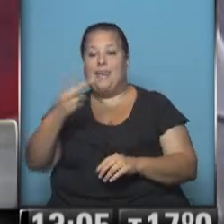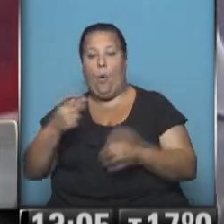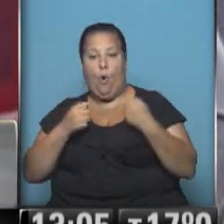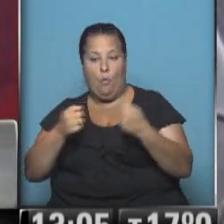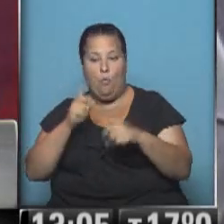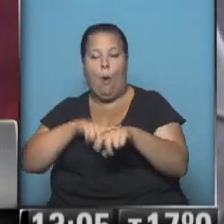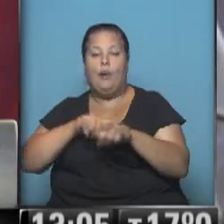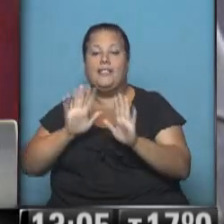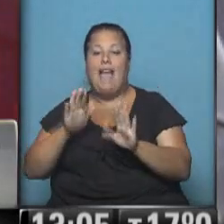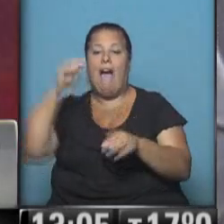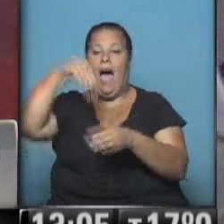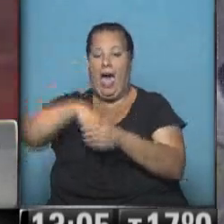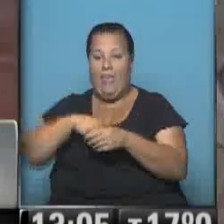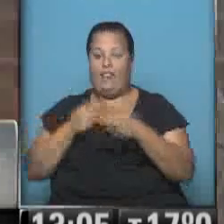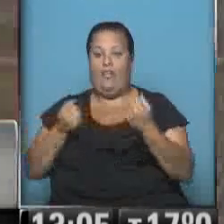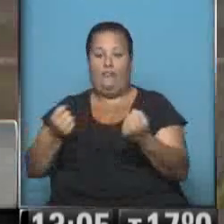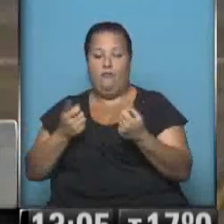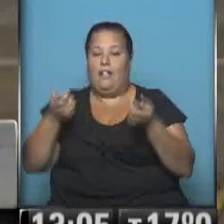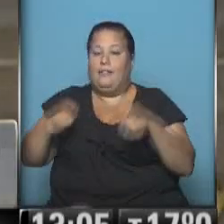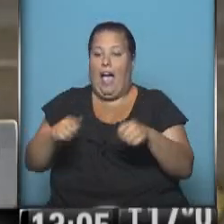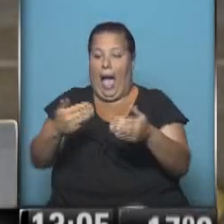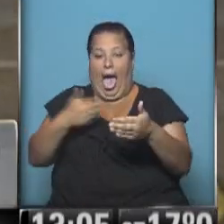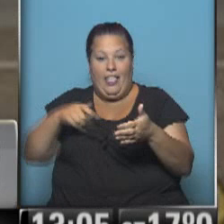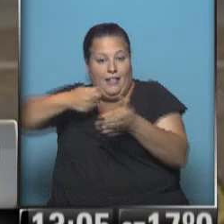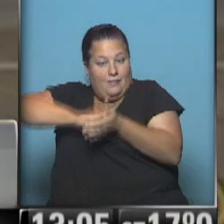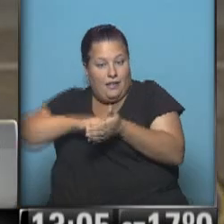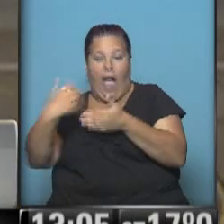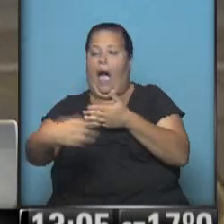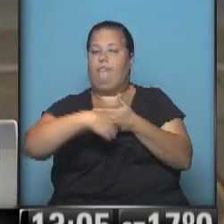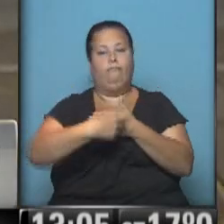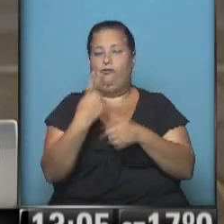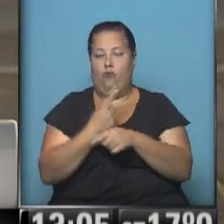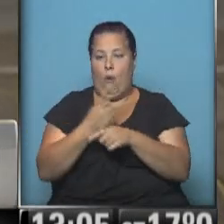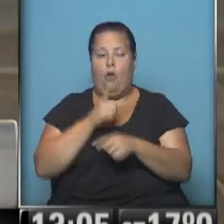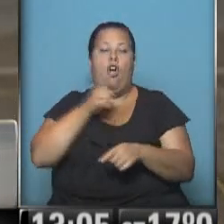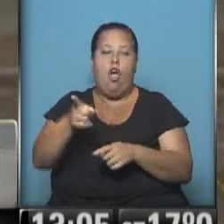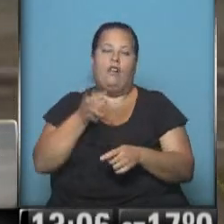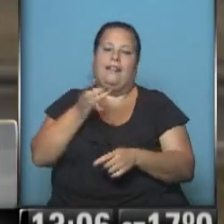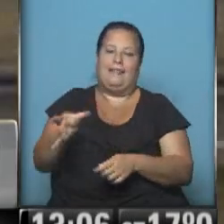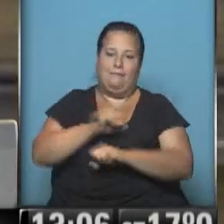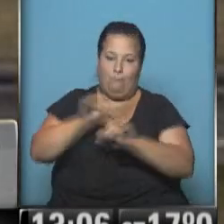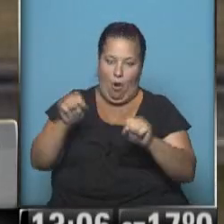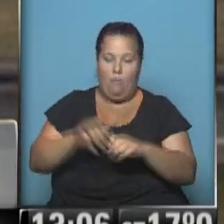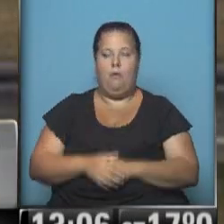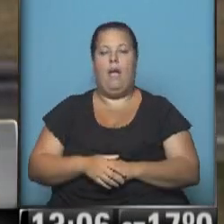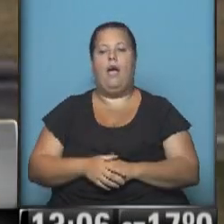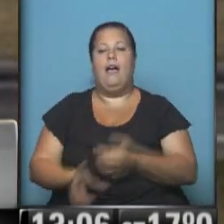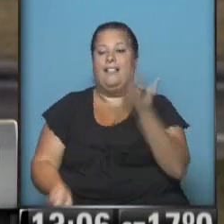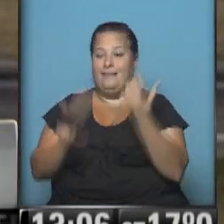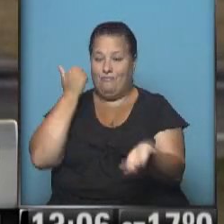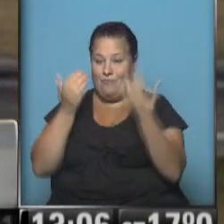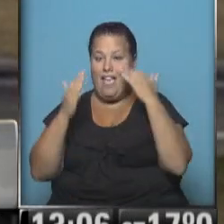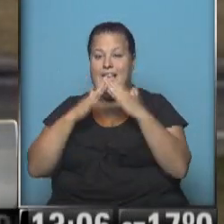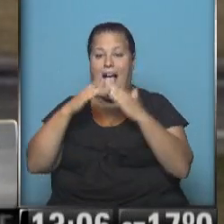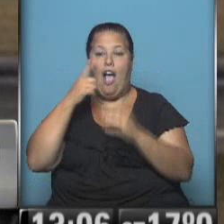quien en ese momento queda al comando, la traba desde adentro, no se puede abrir con el objetivo de evitar ataques terroristas. Y el allanamiento a la